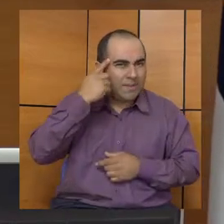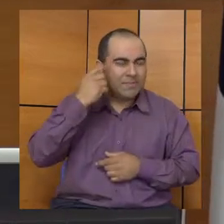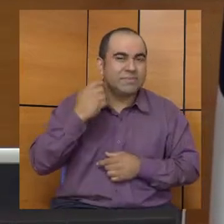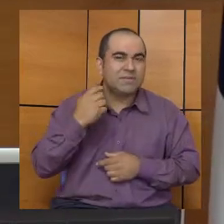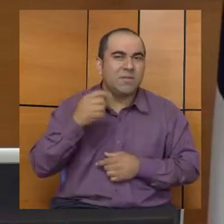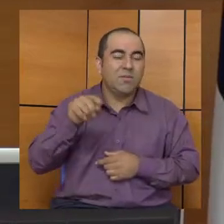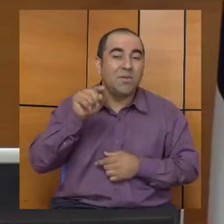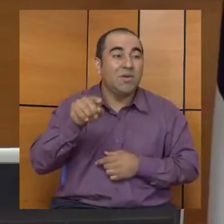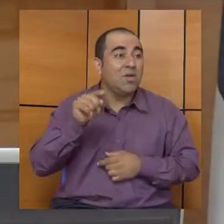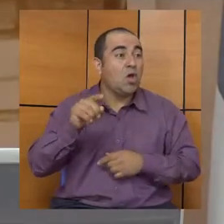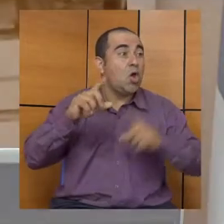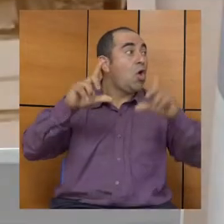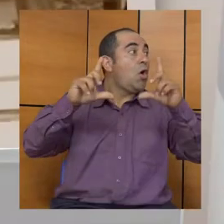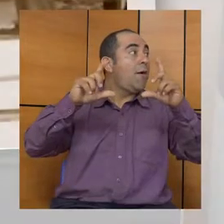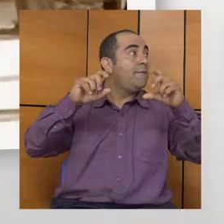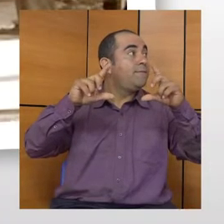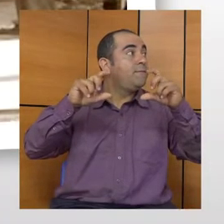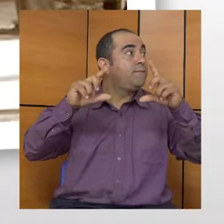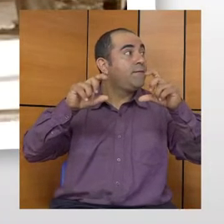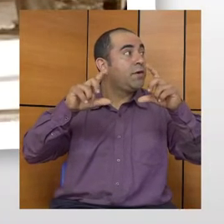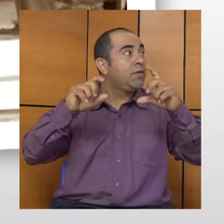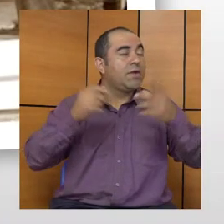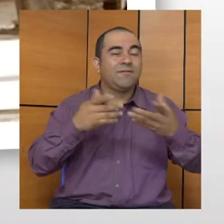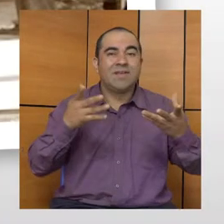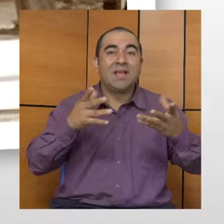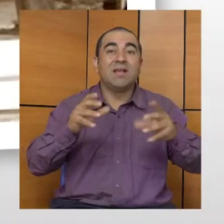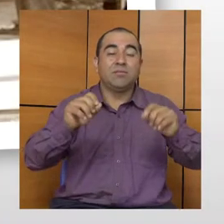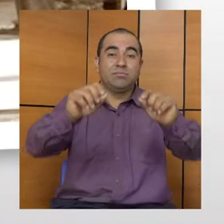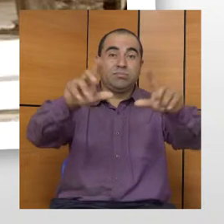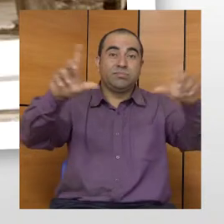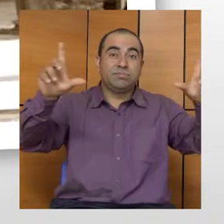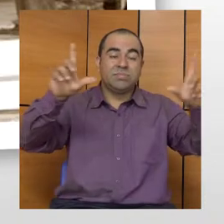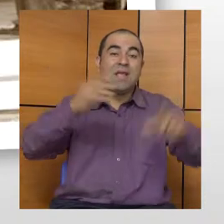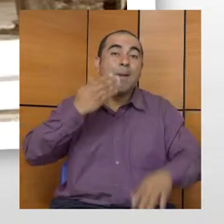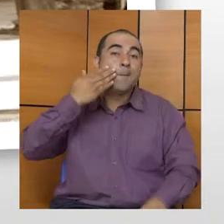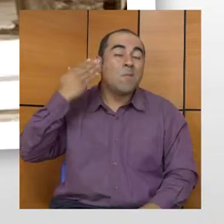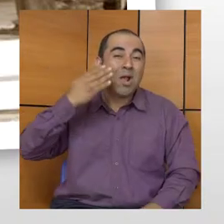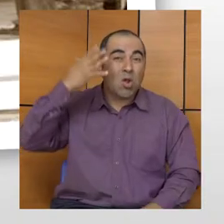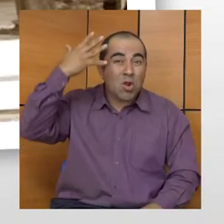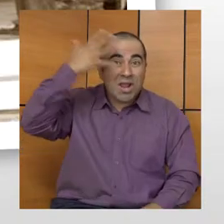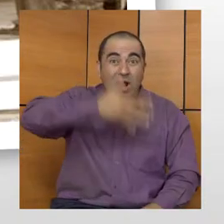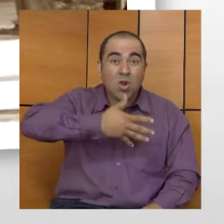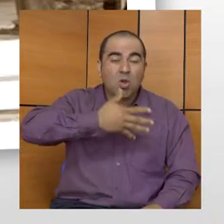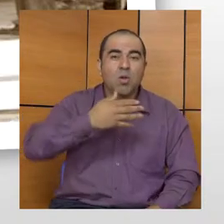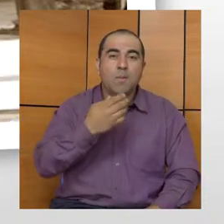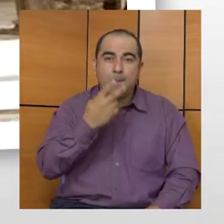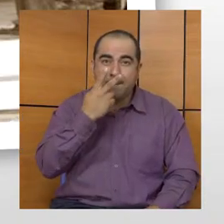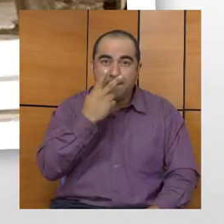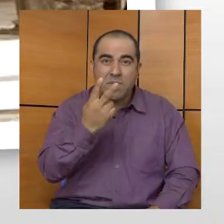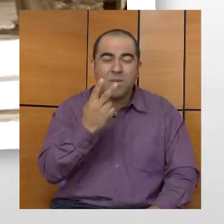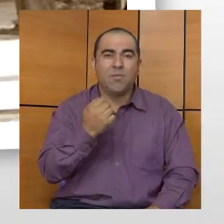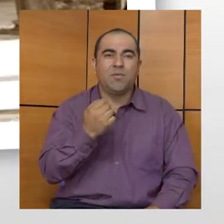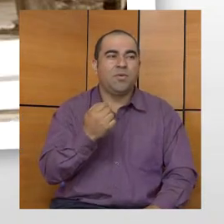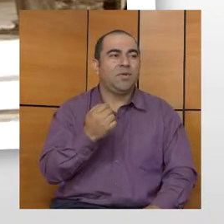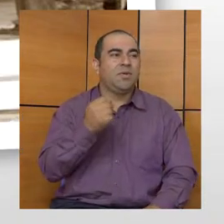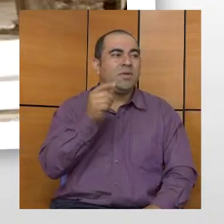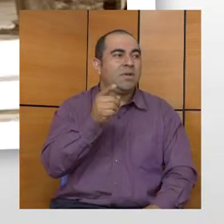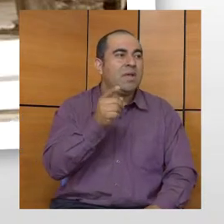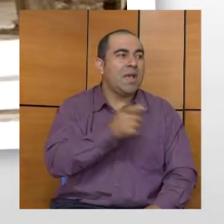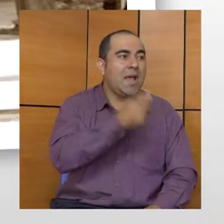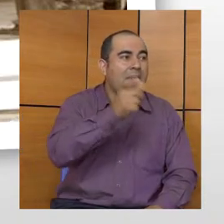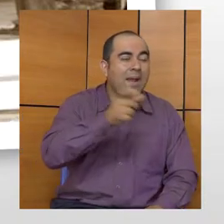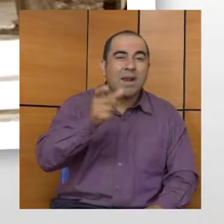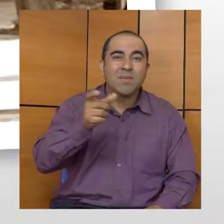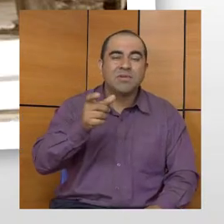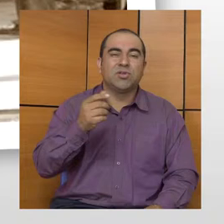esta fotografía, una fotografía en blanco y negro o sepia, ¿no? Donde tenemos esa imagen de que los mayores